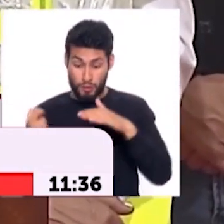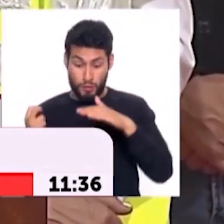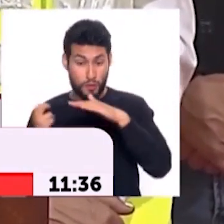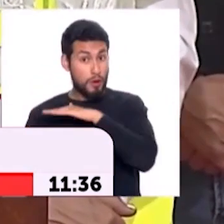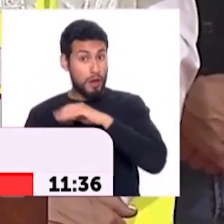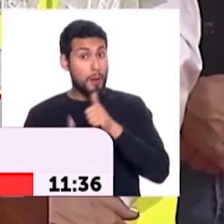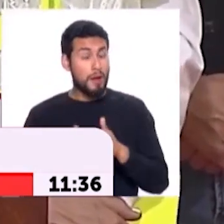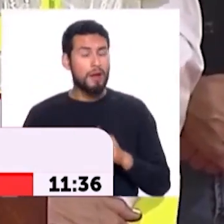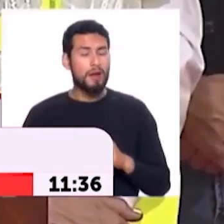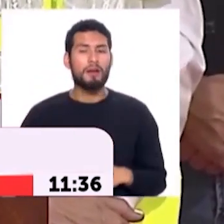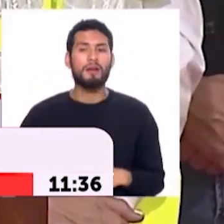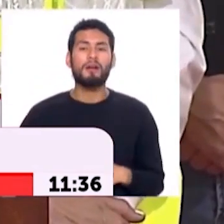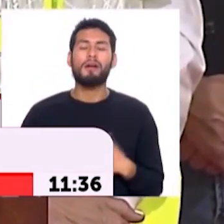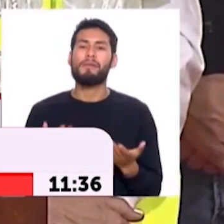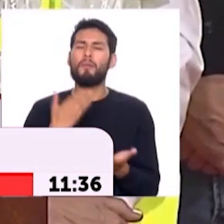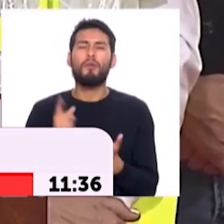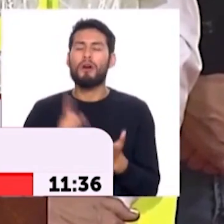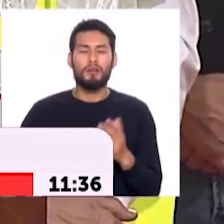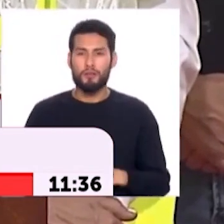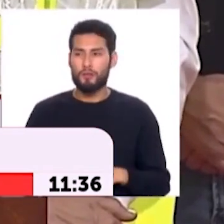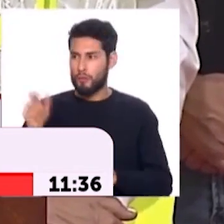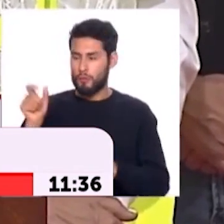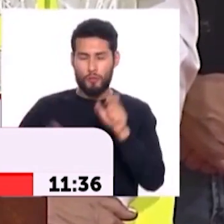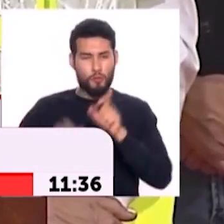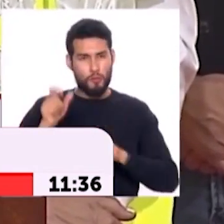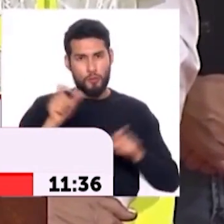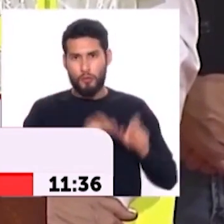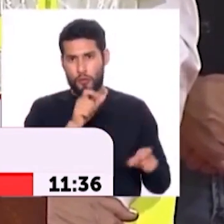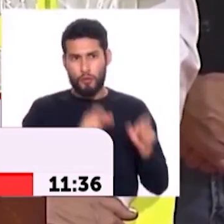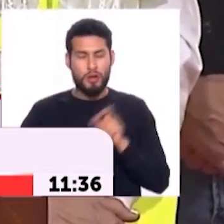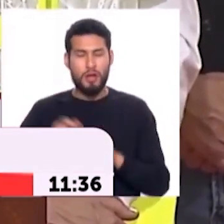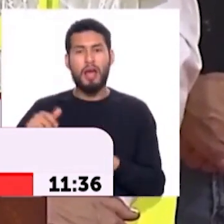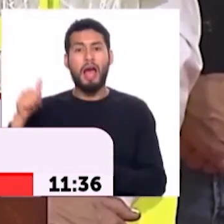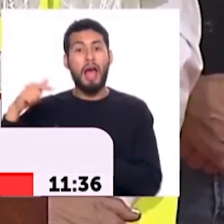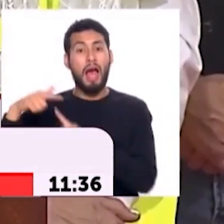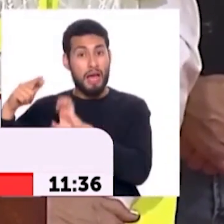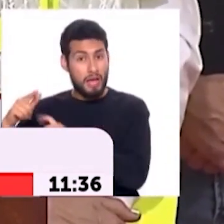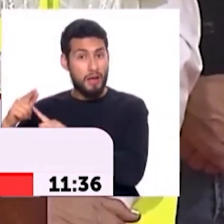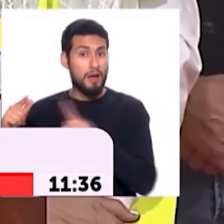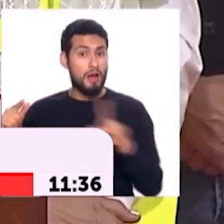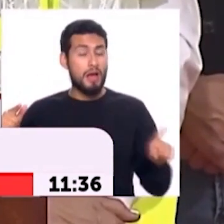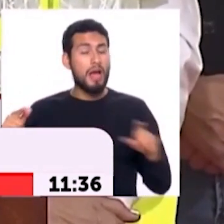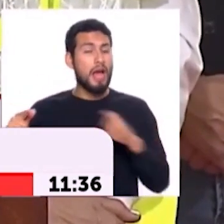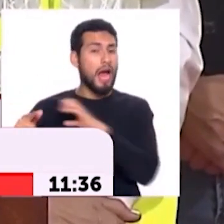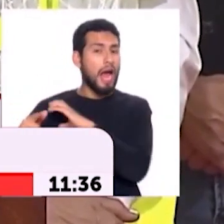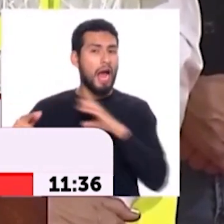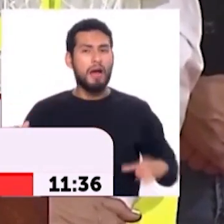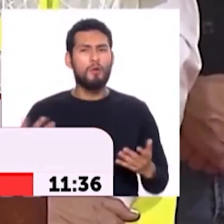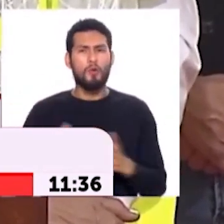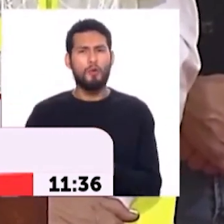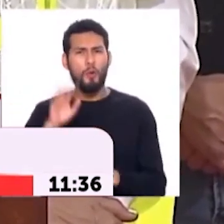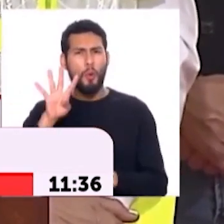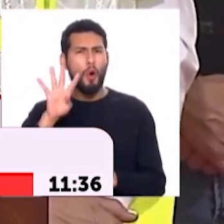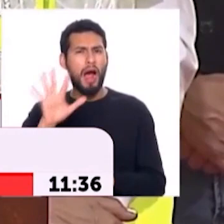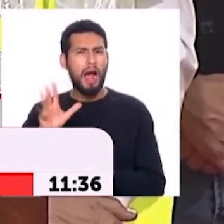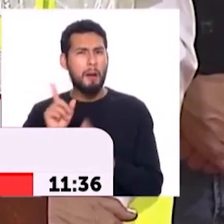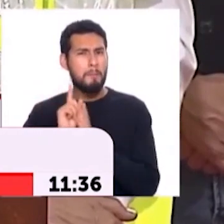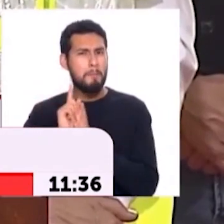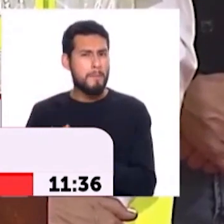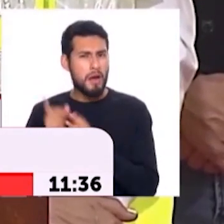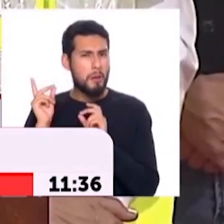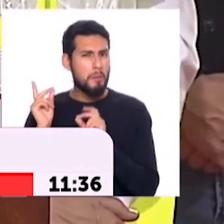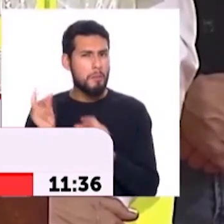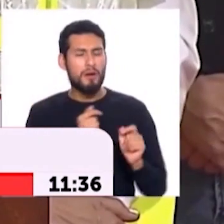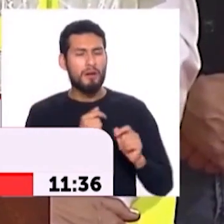emplazamiento a la ministra de Transportes, Paola Lasarte, a concluir y agilizar los trabajos de la línea 2